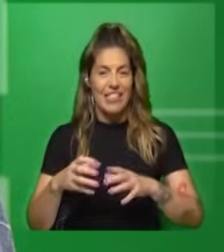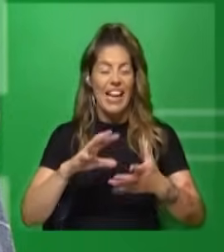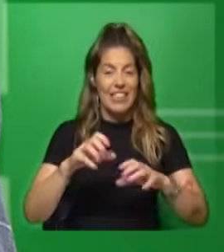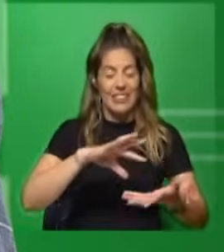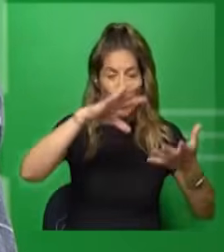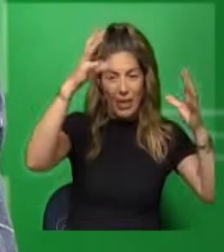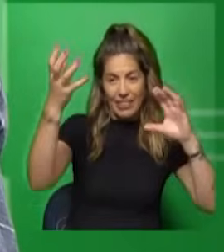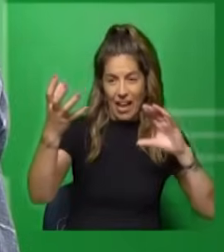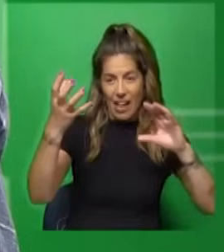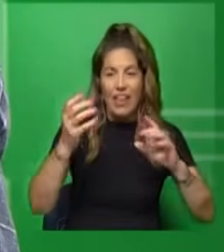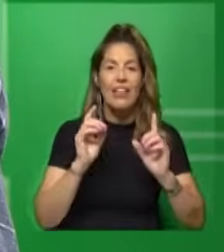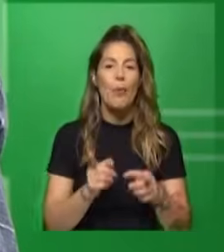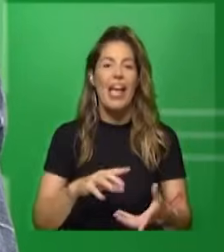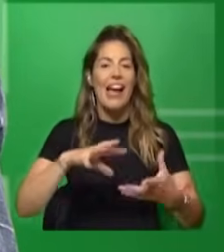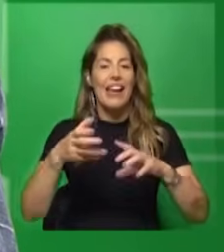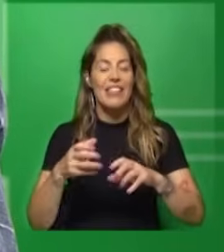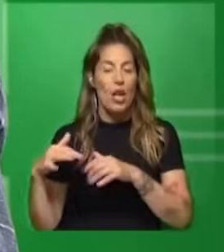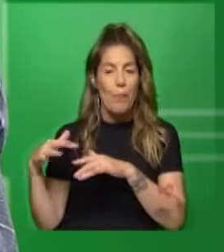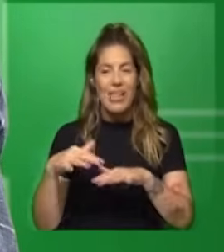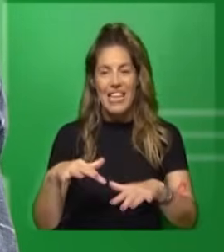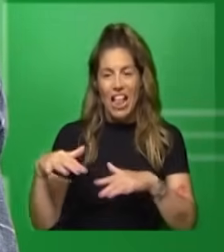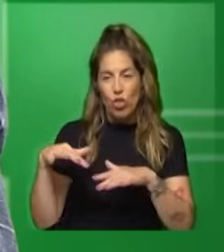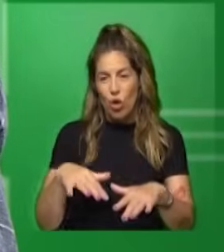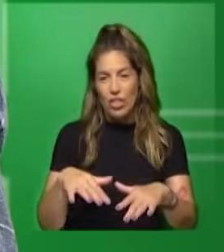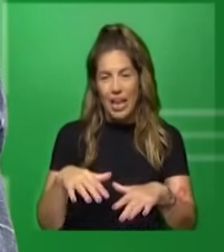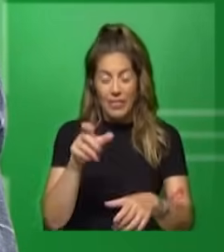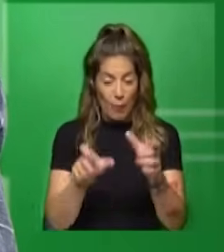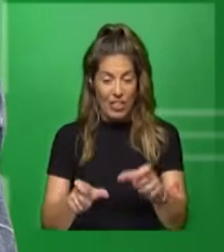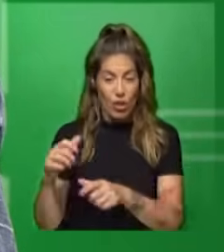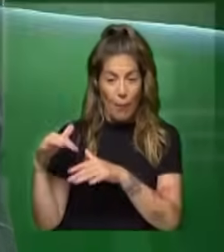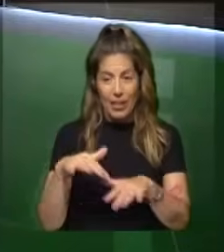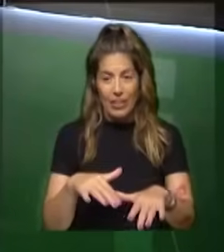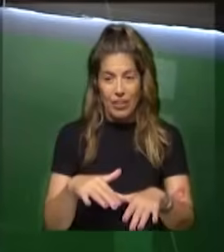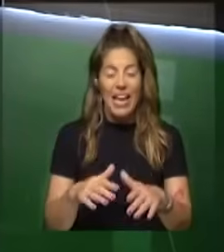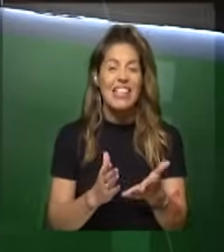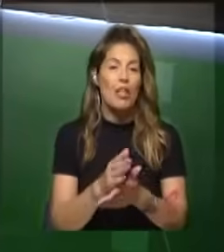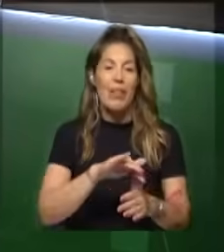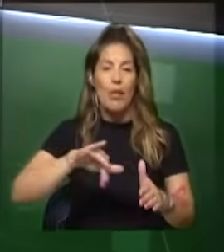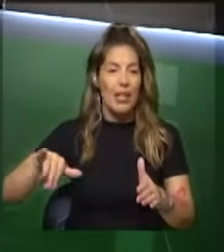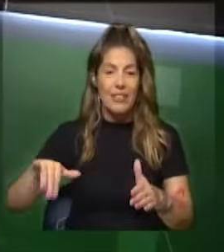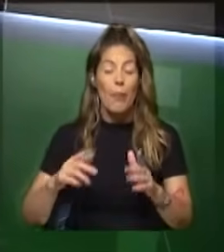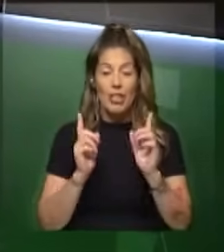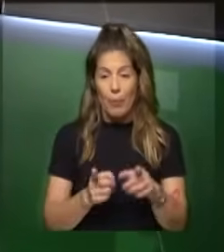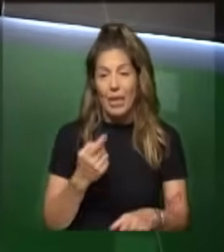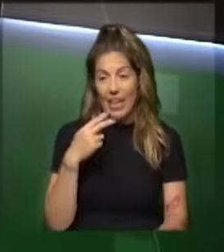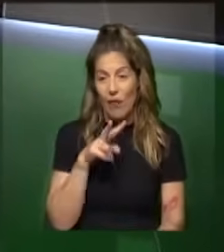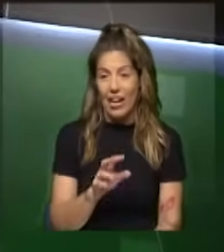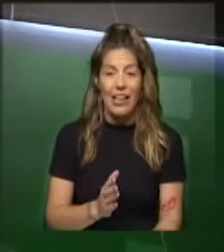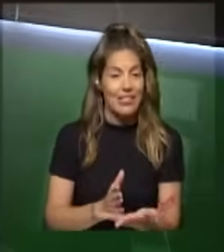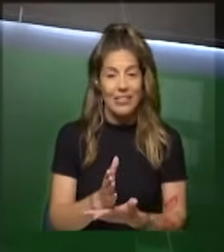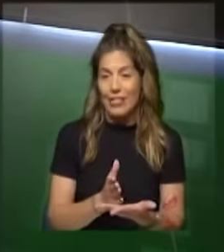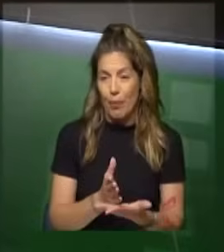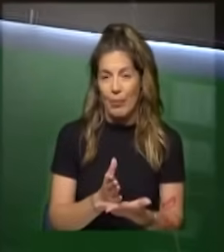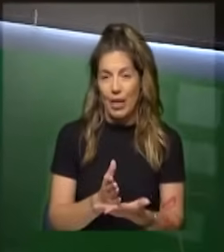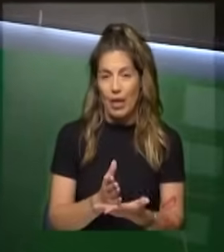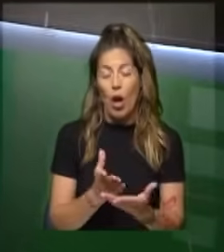ambiental, sin duda, la crisis migratoria, que en general siempre queda desplazada. Que no hay que perderla de vista. Para nada, porque además se